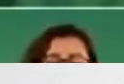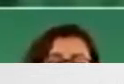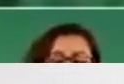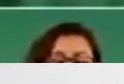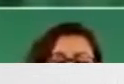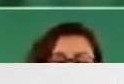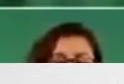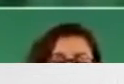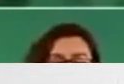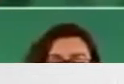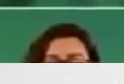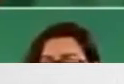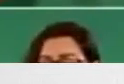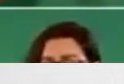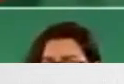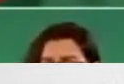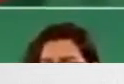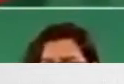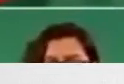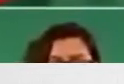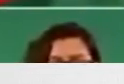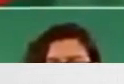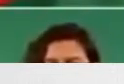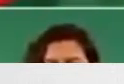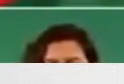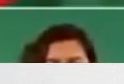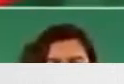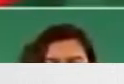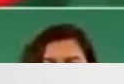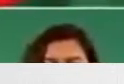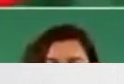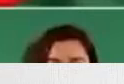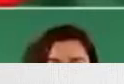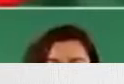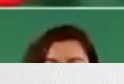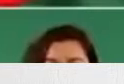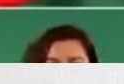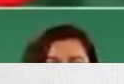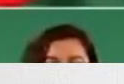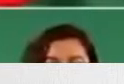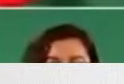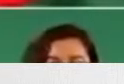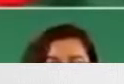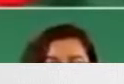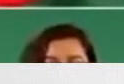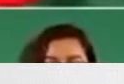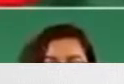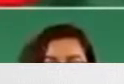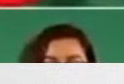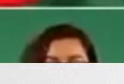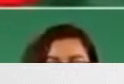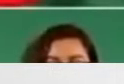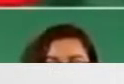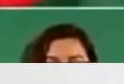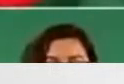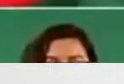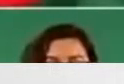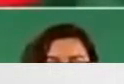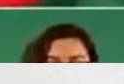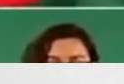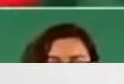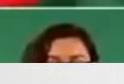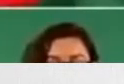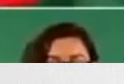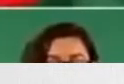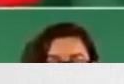Banxico recapacite, se ponga a analizar muy bien. ¿Por qué? Porque, señores, creo que es cada año que